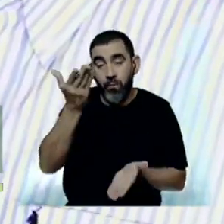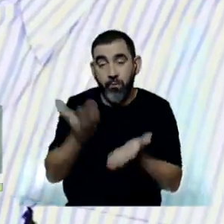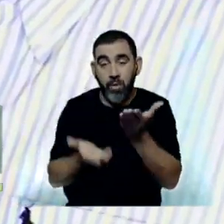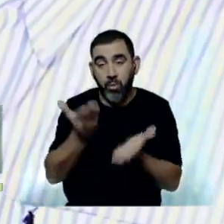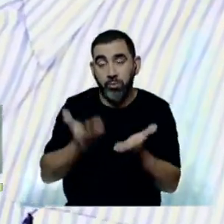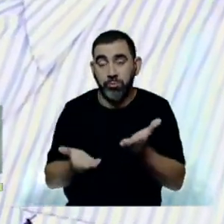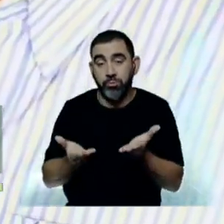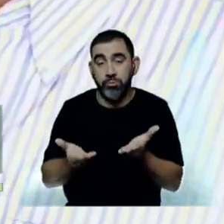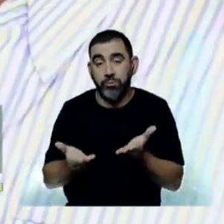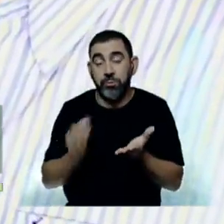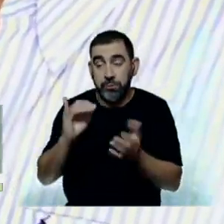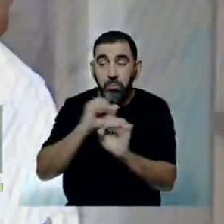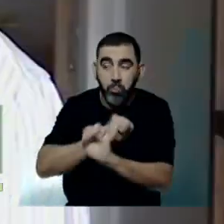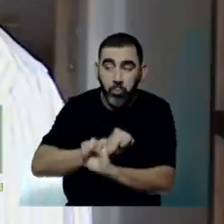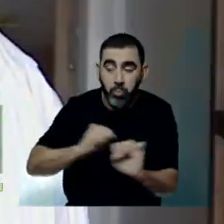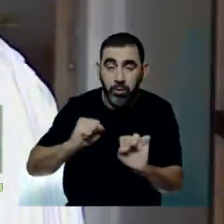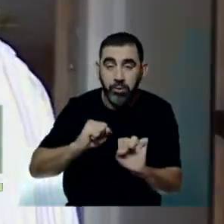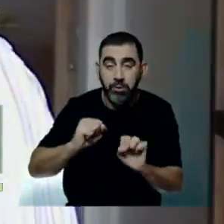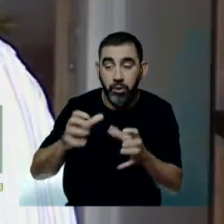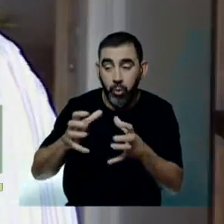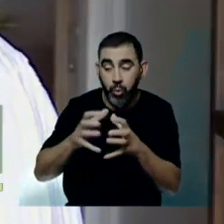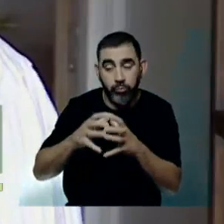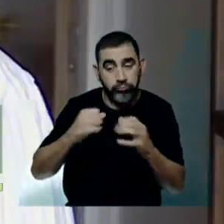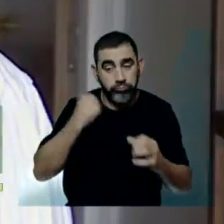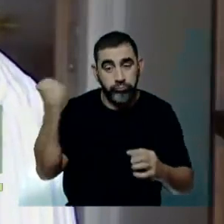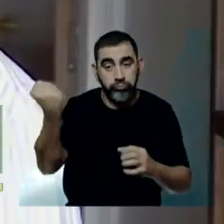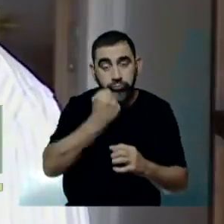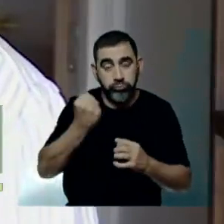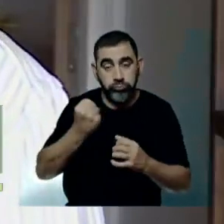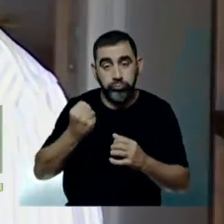esto y, en lo posible, este gran sector que nosotros queremos